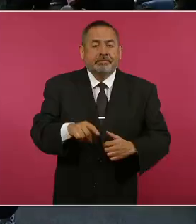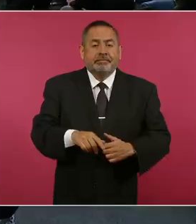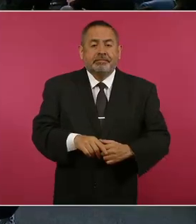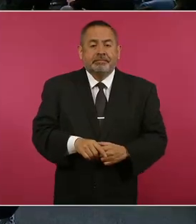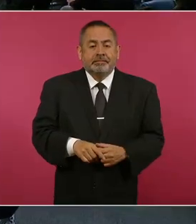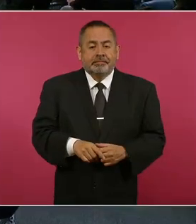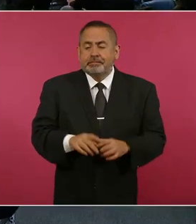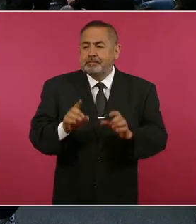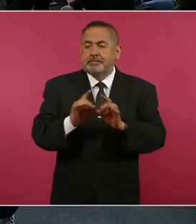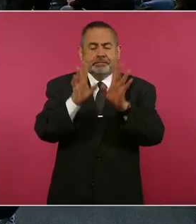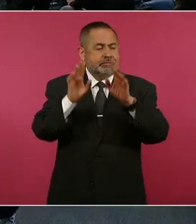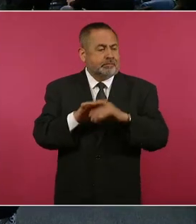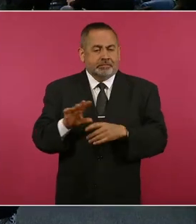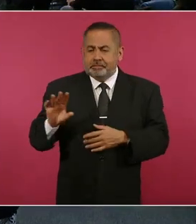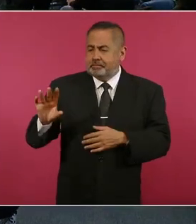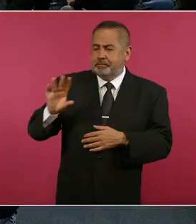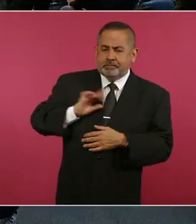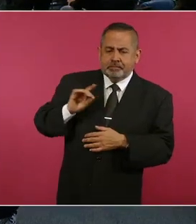de repente me dice